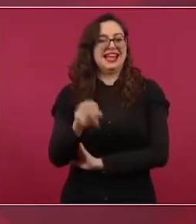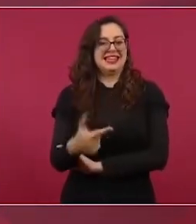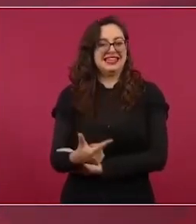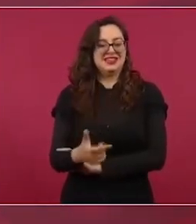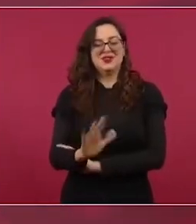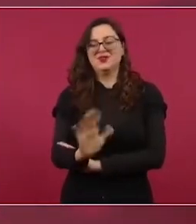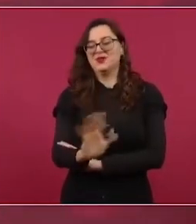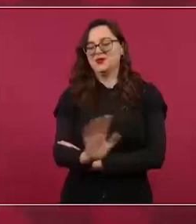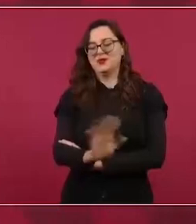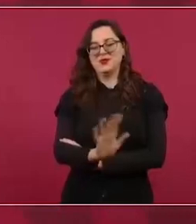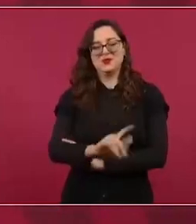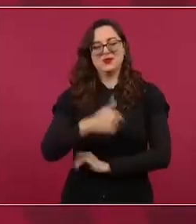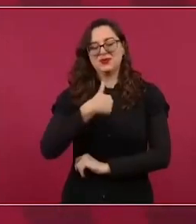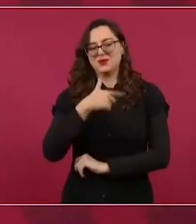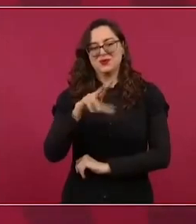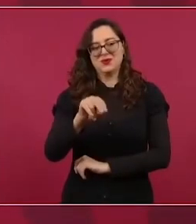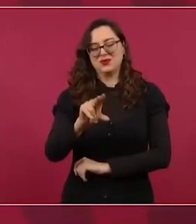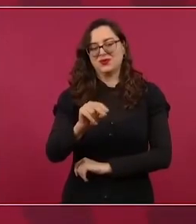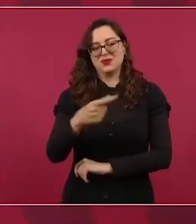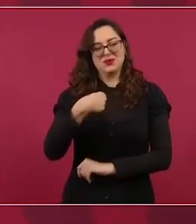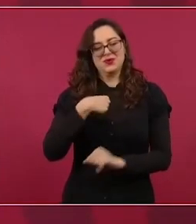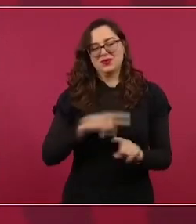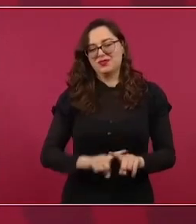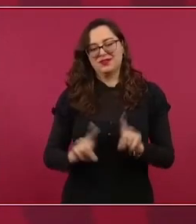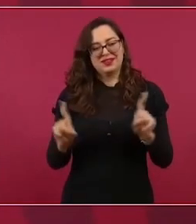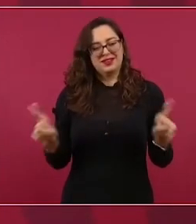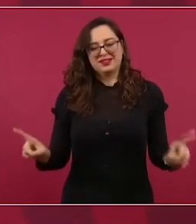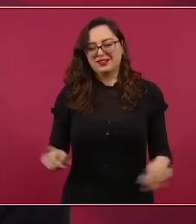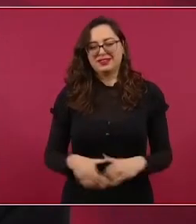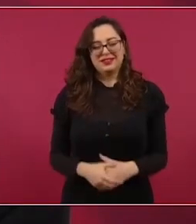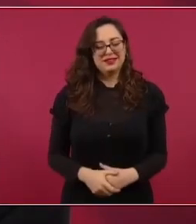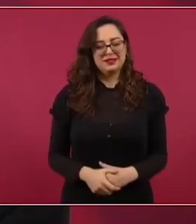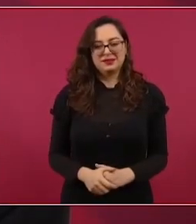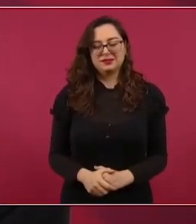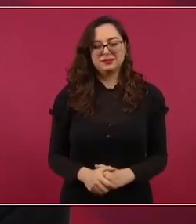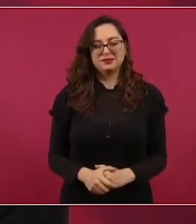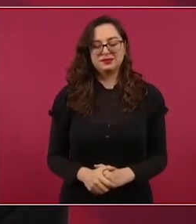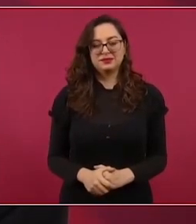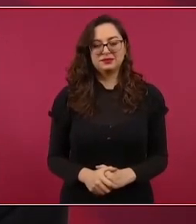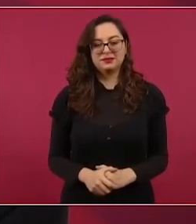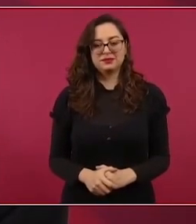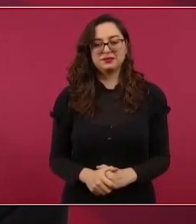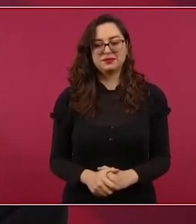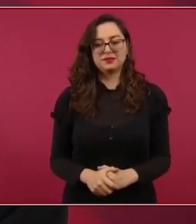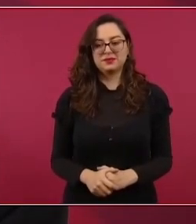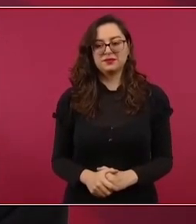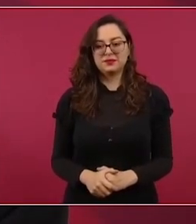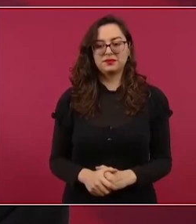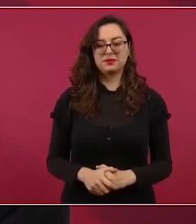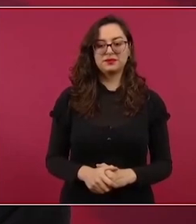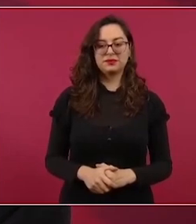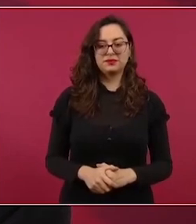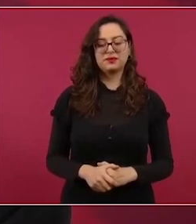No, no, no, no, no, no. Nosotros tenemos una